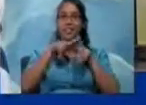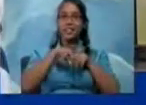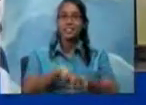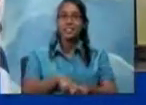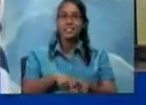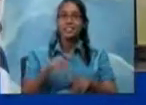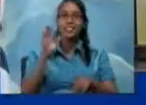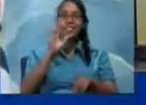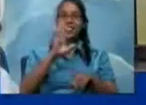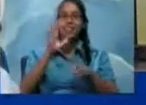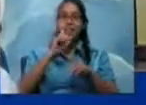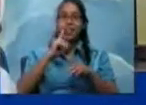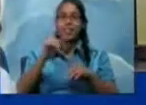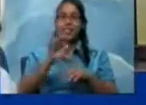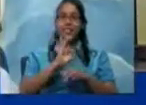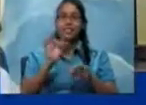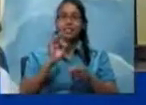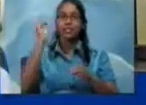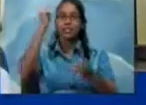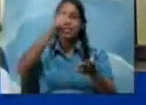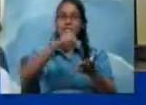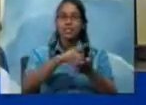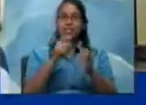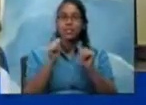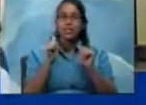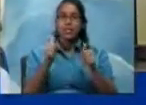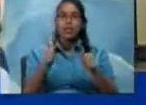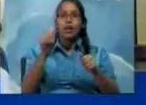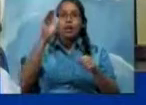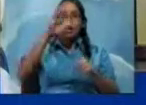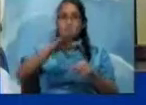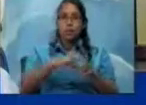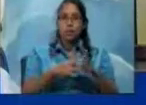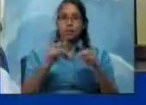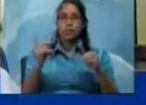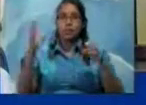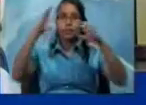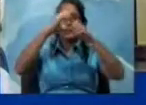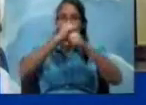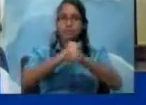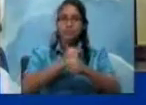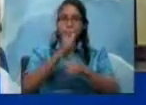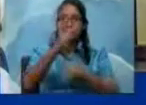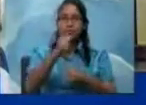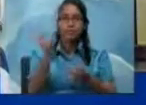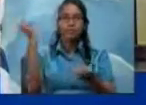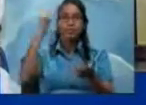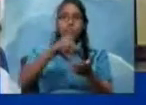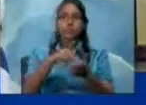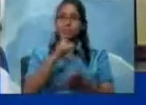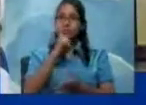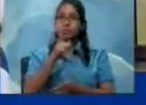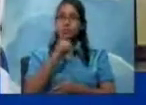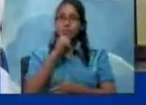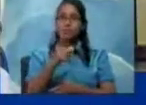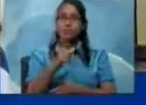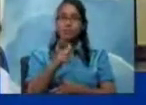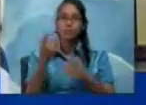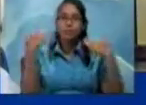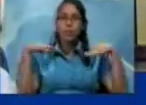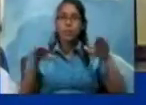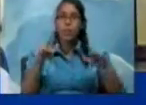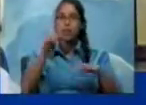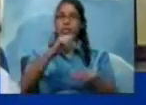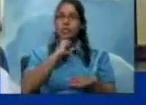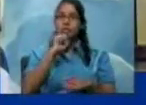esa noche no le fue bien esa noche le fue mal A lo mejor usted es un